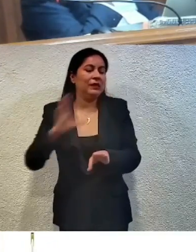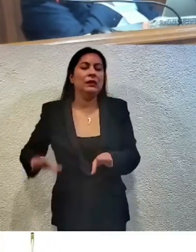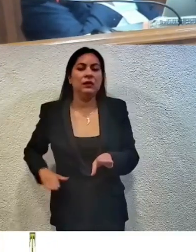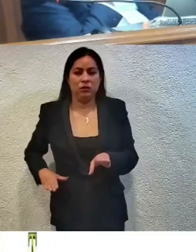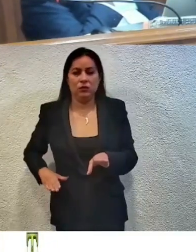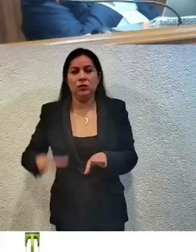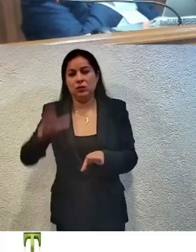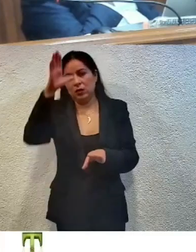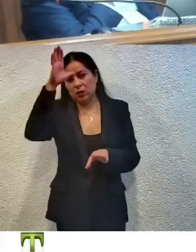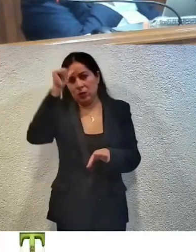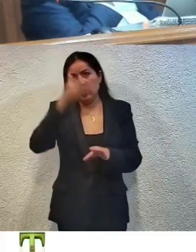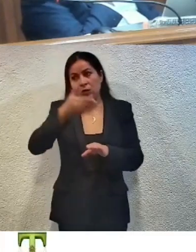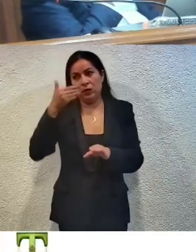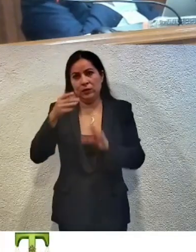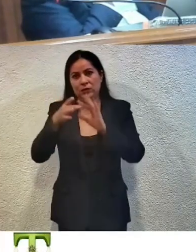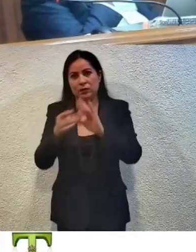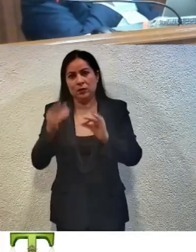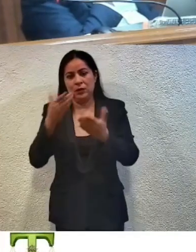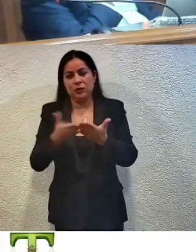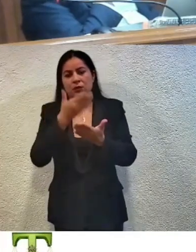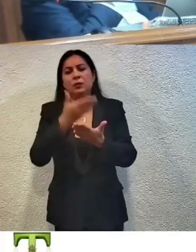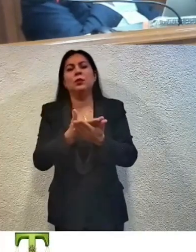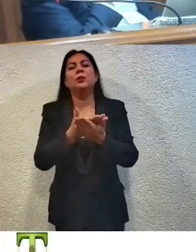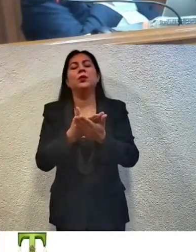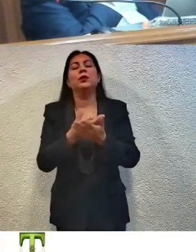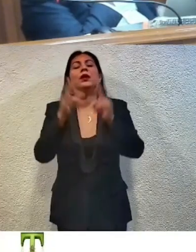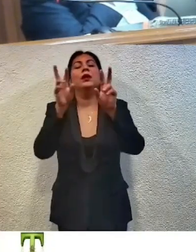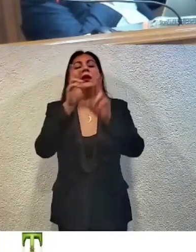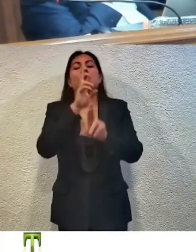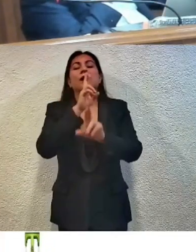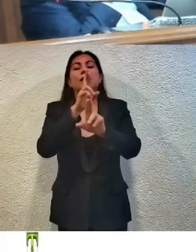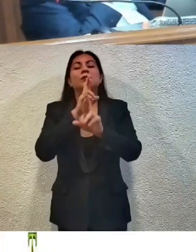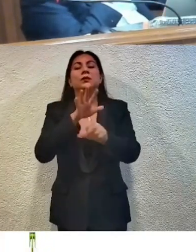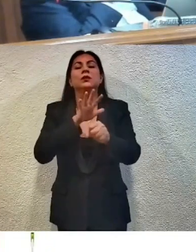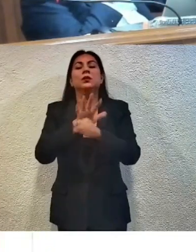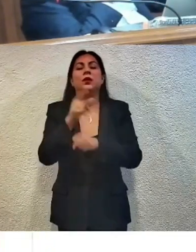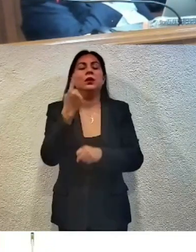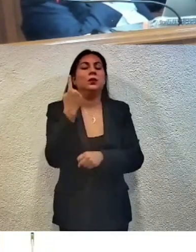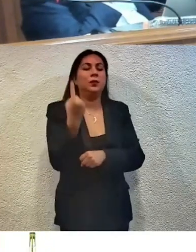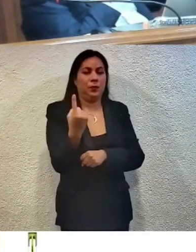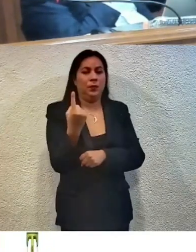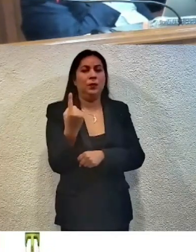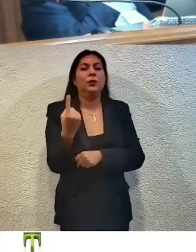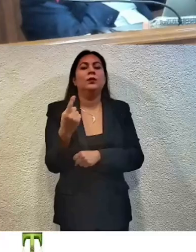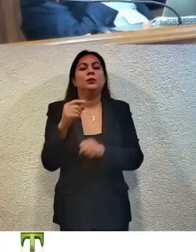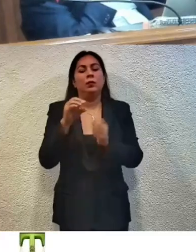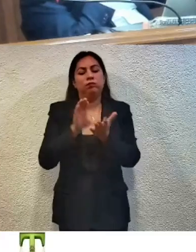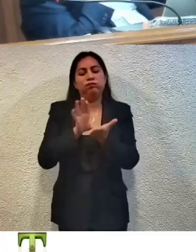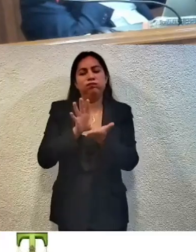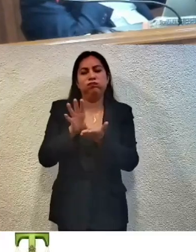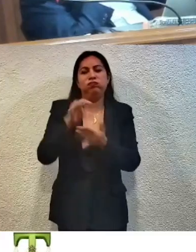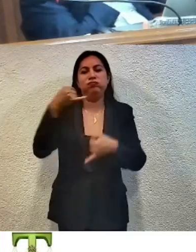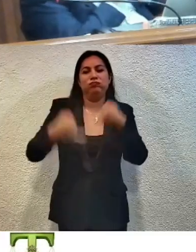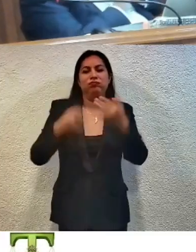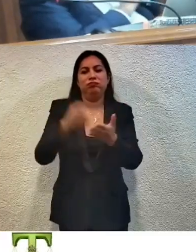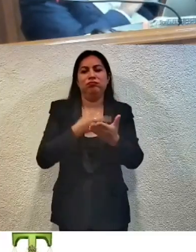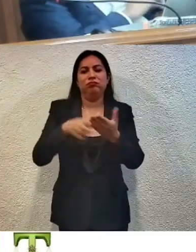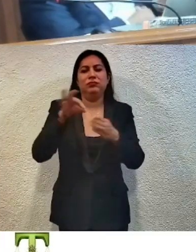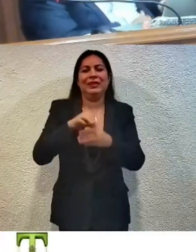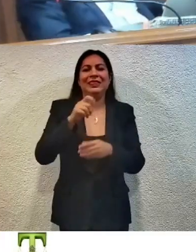De conformidad con lo anterior, se proponen los siguientes puntos resolutivos. Primero, se acumulan los juicios electorales